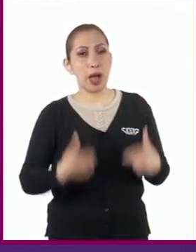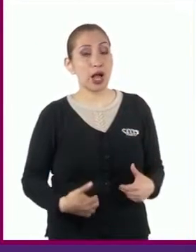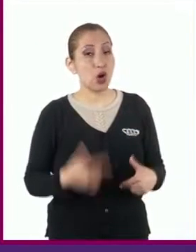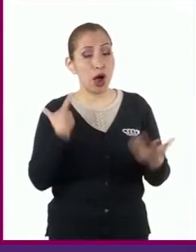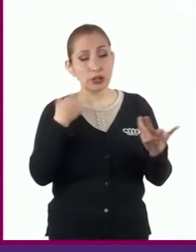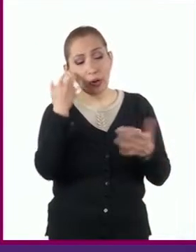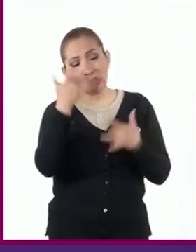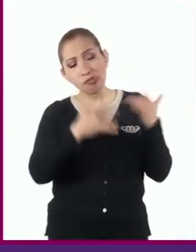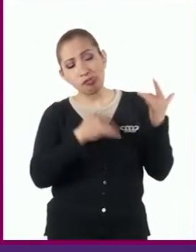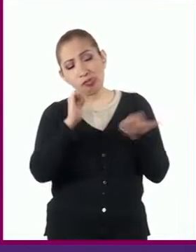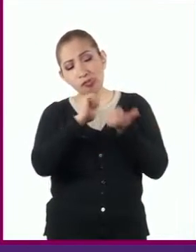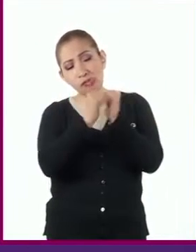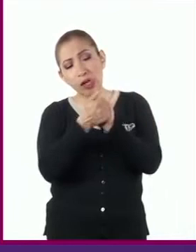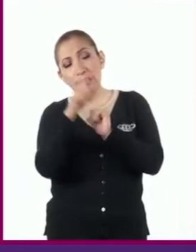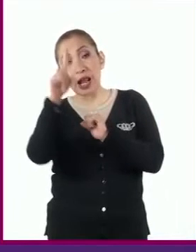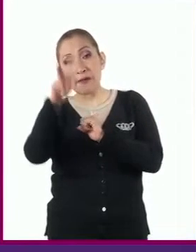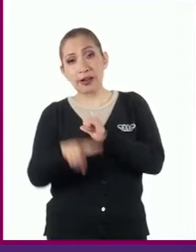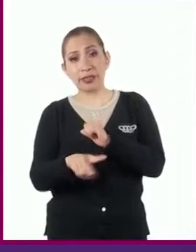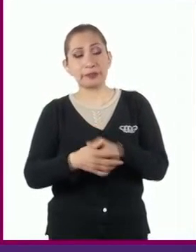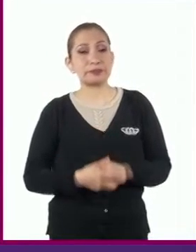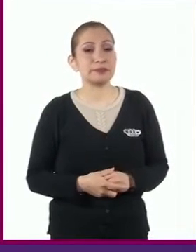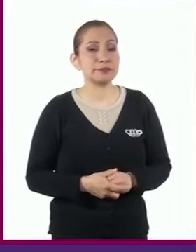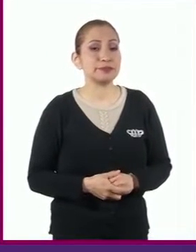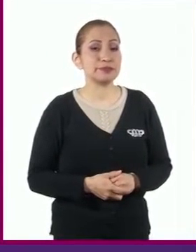haciendo una interpretación de la realidad.